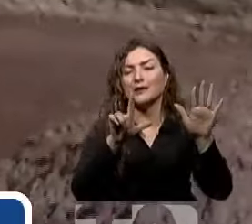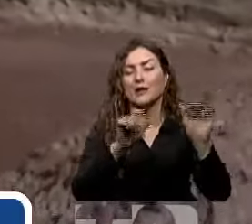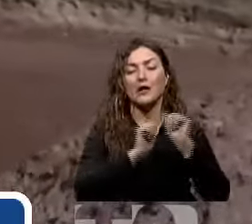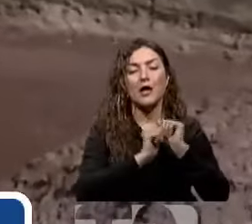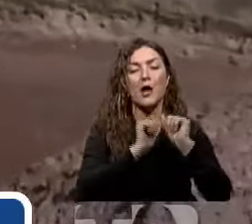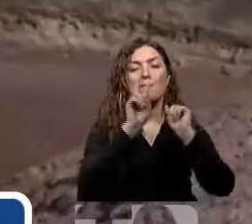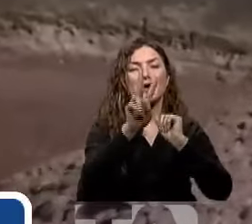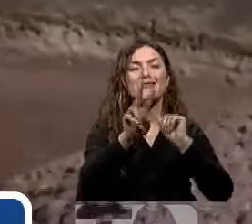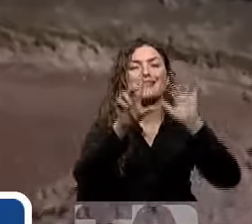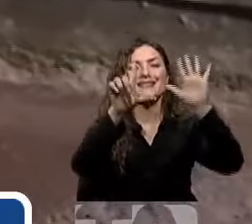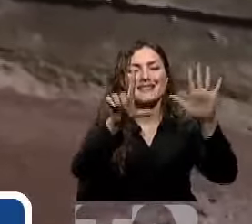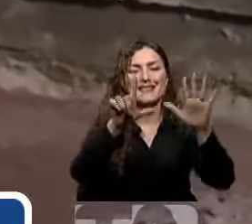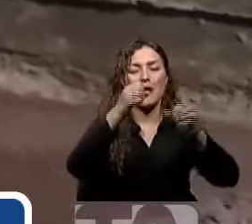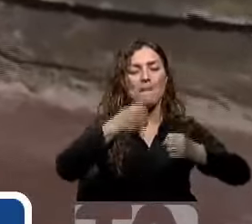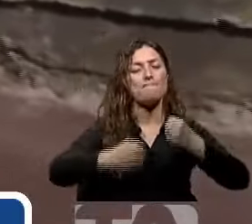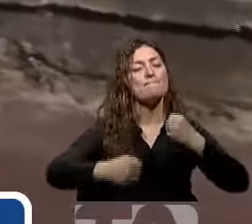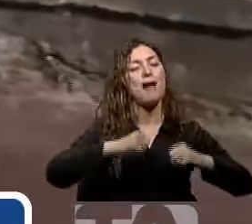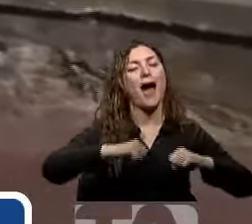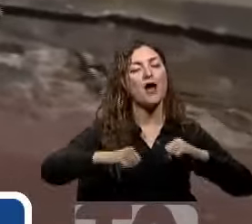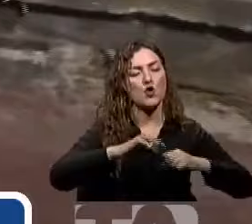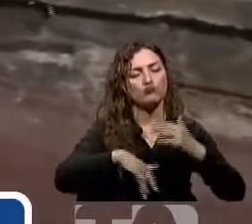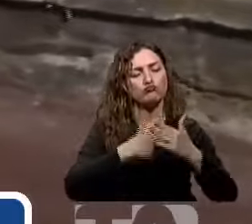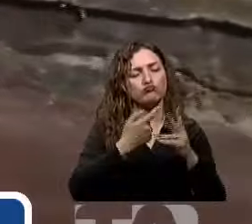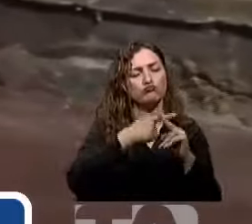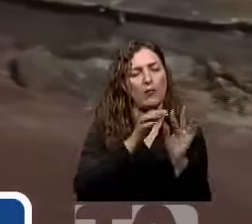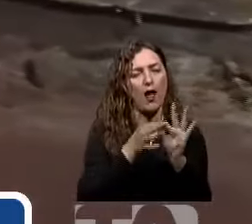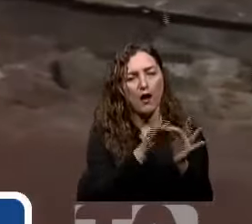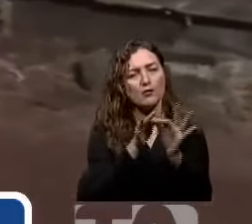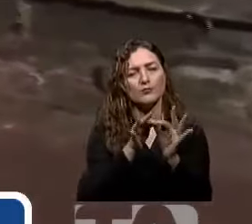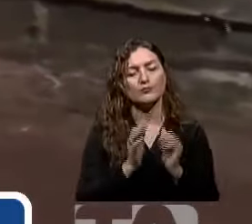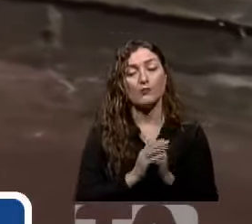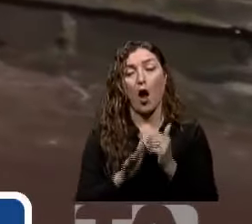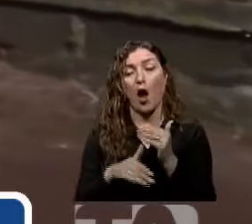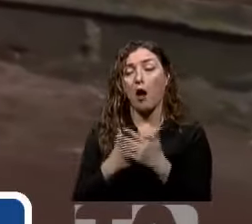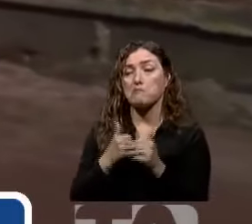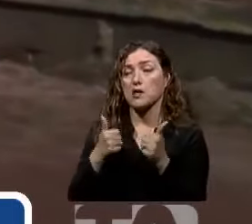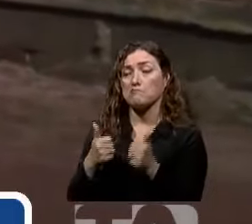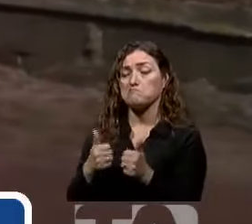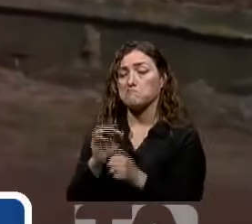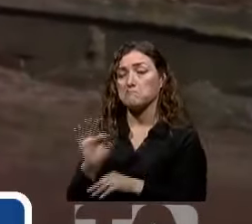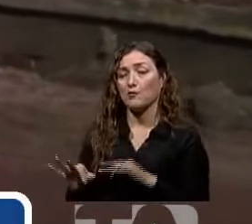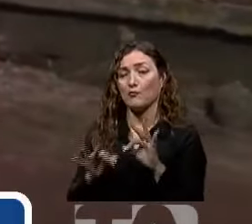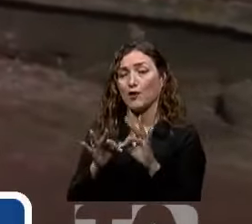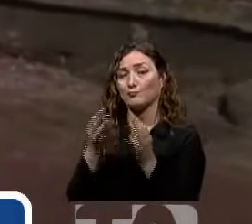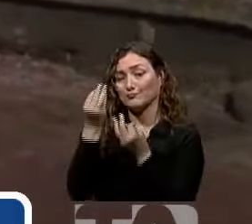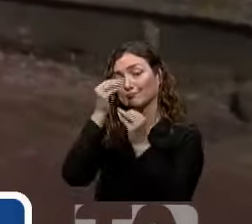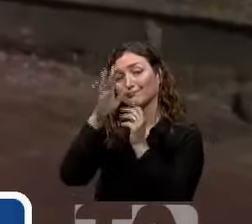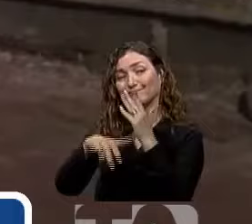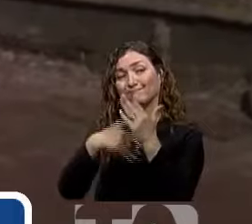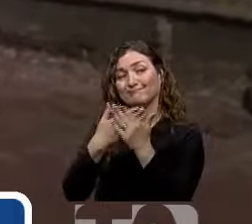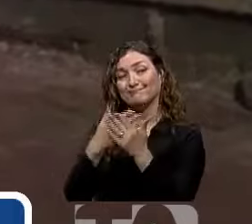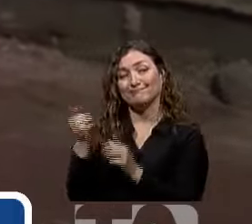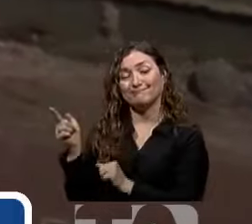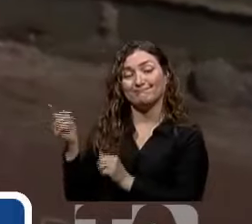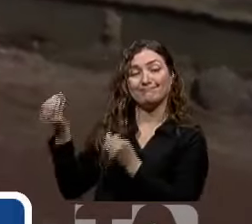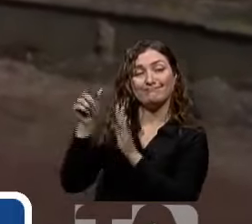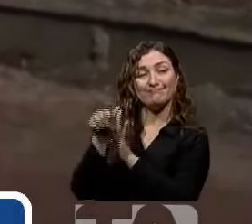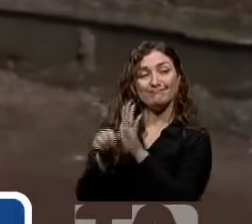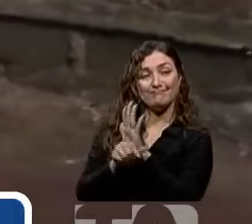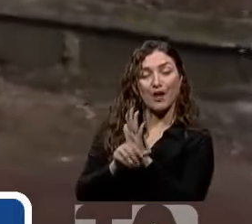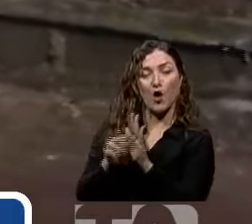27 de mayo, perdón, la rehabilitación en ese tramo. Sí, es muy bien, perfecto. Tenemos ya toda la información, ya nos han dado como que también